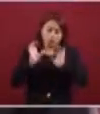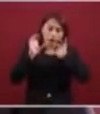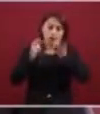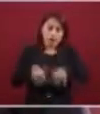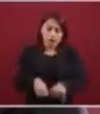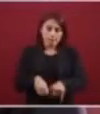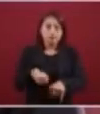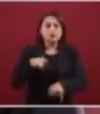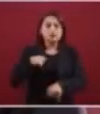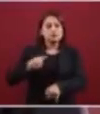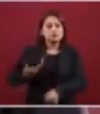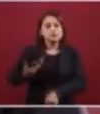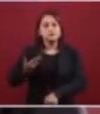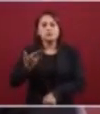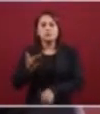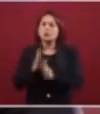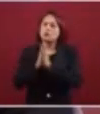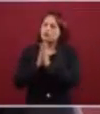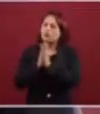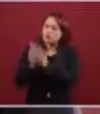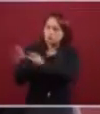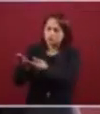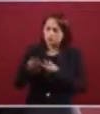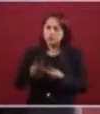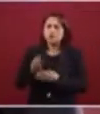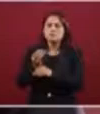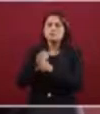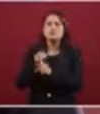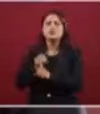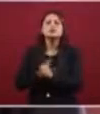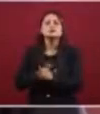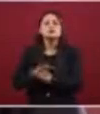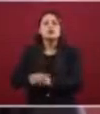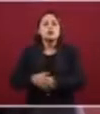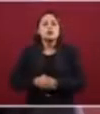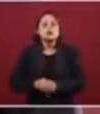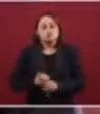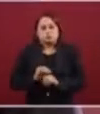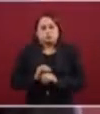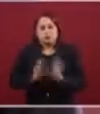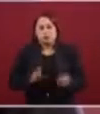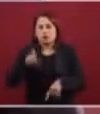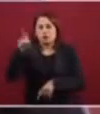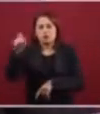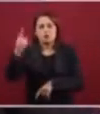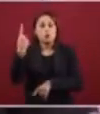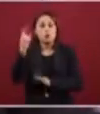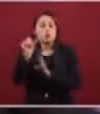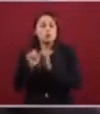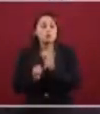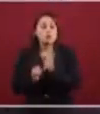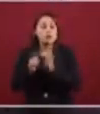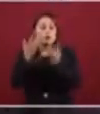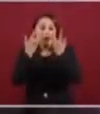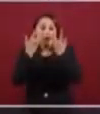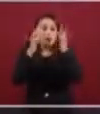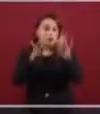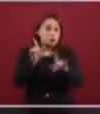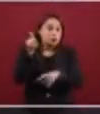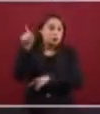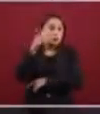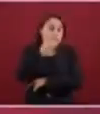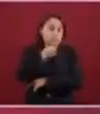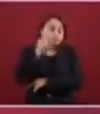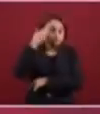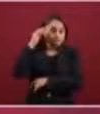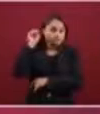solicité yo misma las auditorías y, por supuesto, él presentó su renuncia hace un mes. No se la aceptamos. En